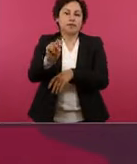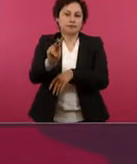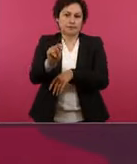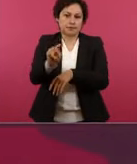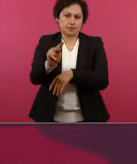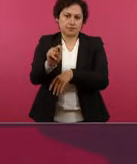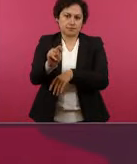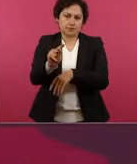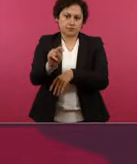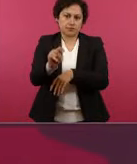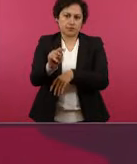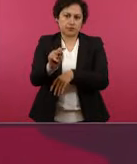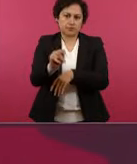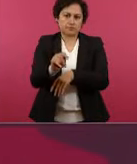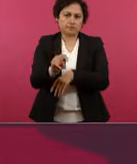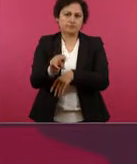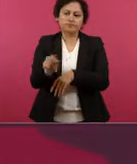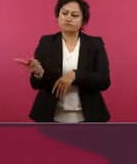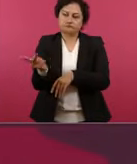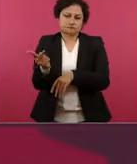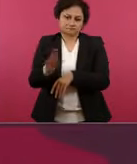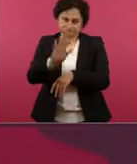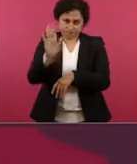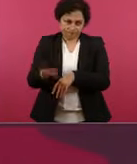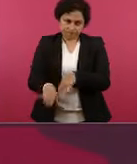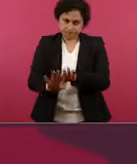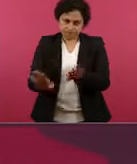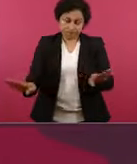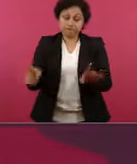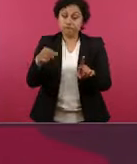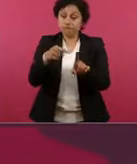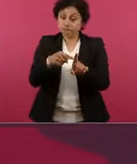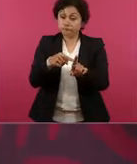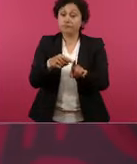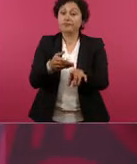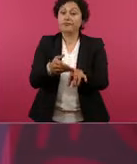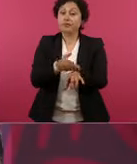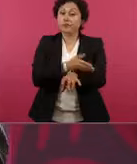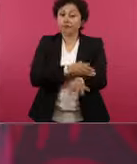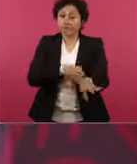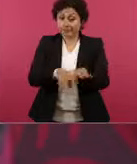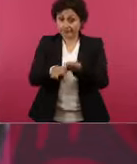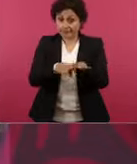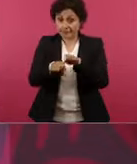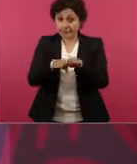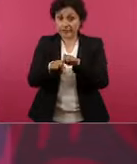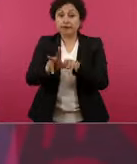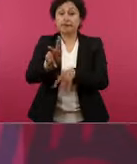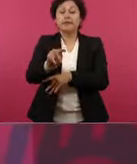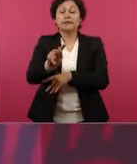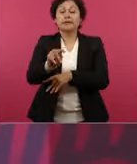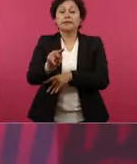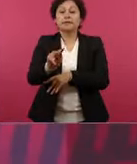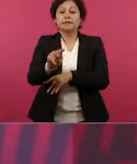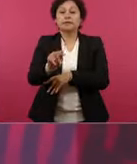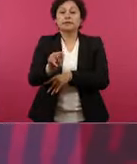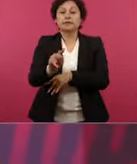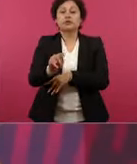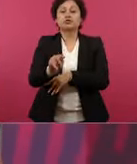ya también falleció el señor, que iban en los camiones donde los llevaban. ¿Se acuerdan que